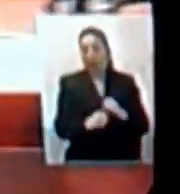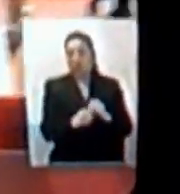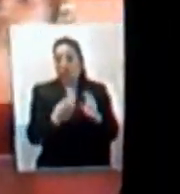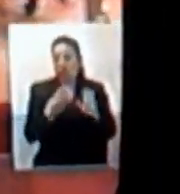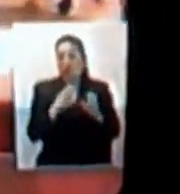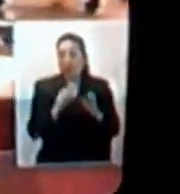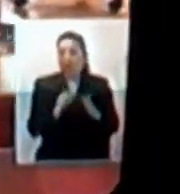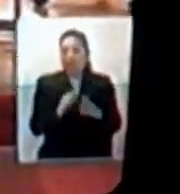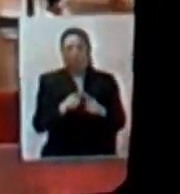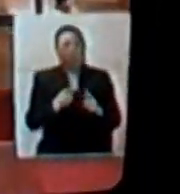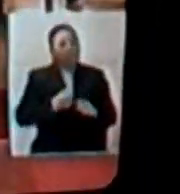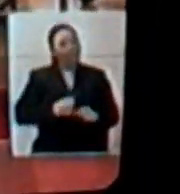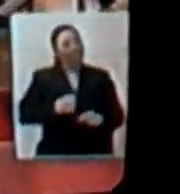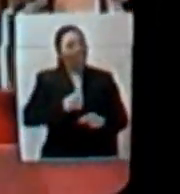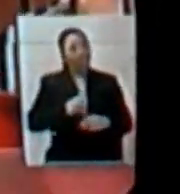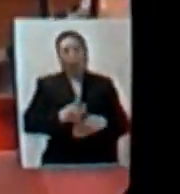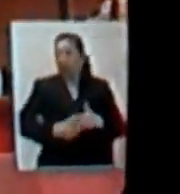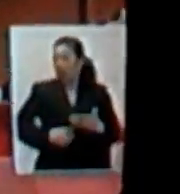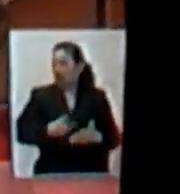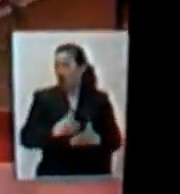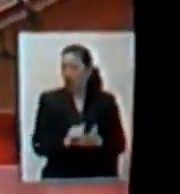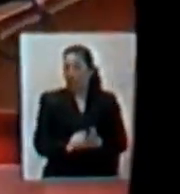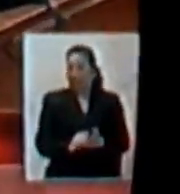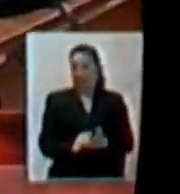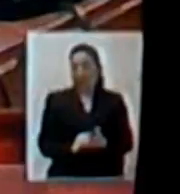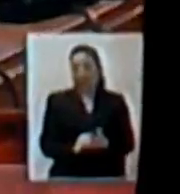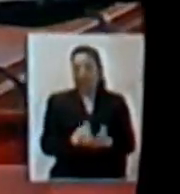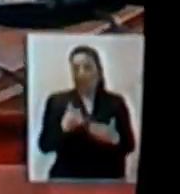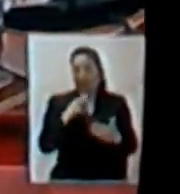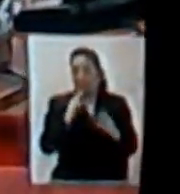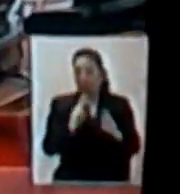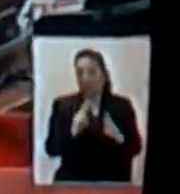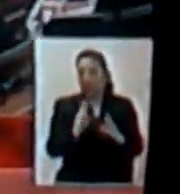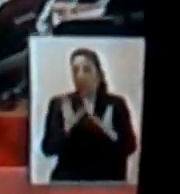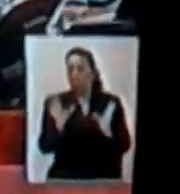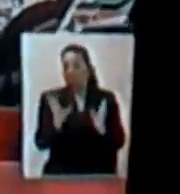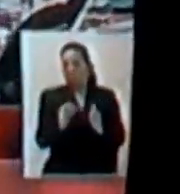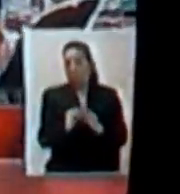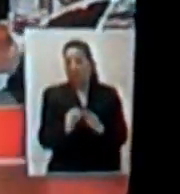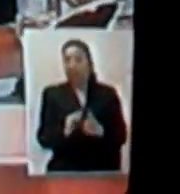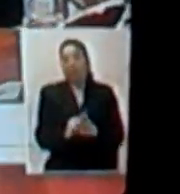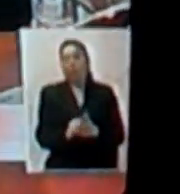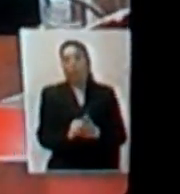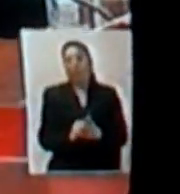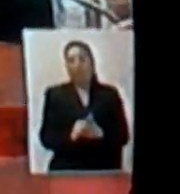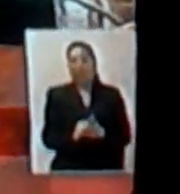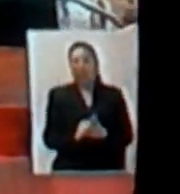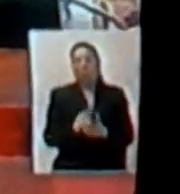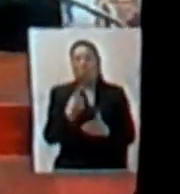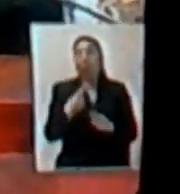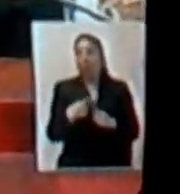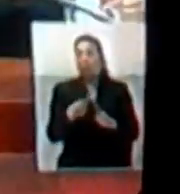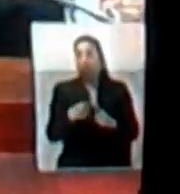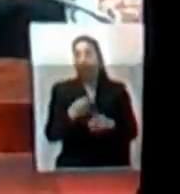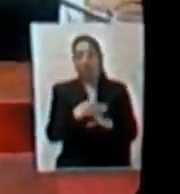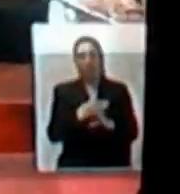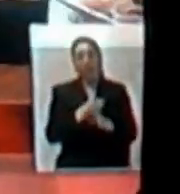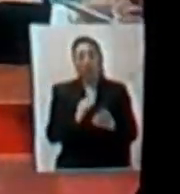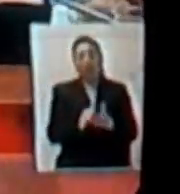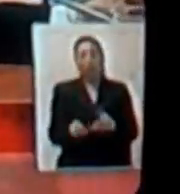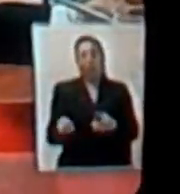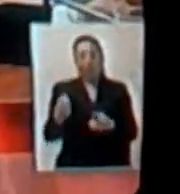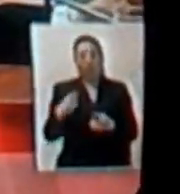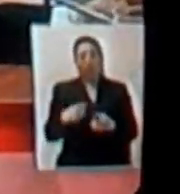90, lamentablemente tuvo sus consecuencias en la pesca artesanal. Ya hemos visto la reducción de la biomasa y por distintos